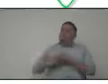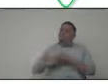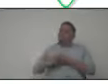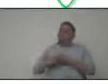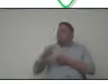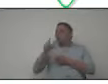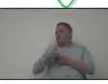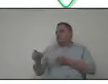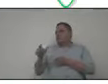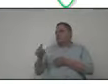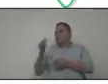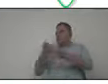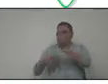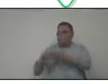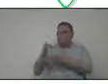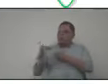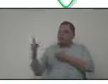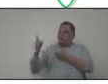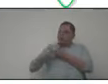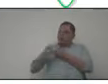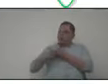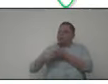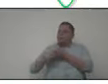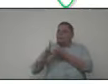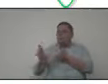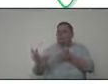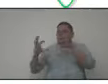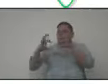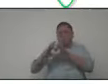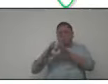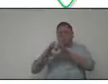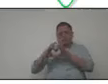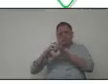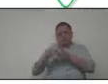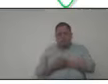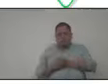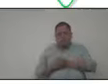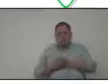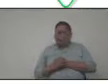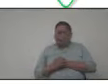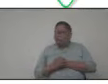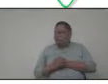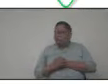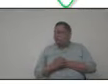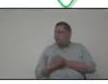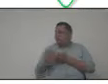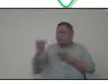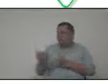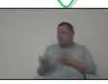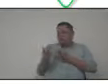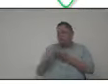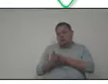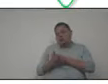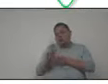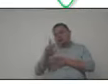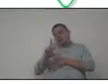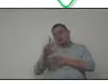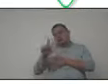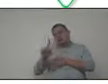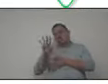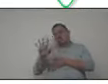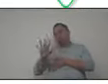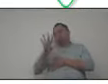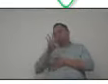de la población de Casanare está afiliada a Capresoca. El departamento a diciembre 31 contaba con